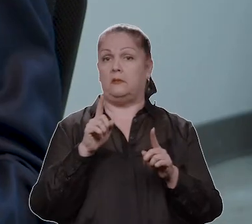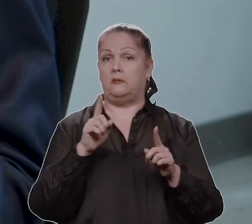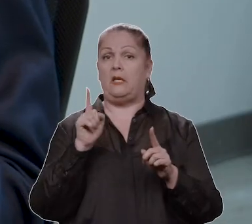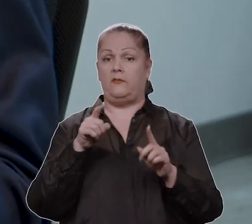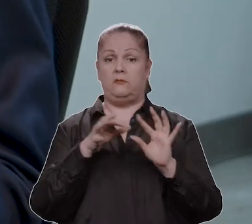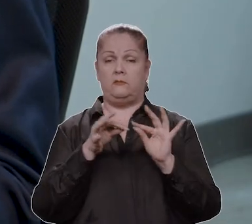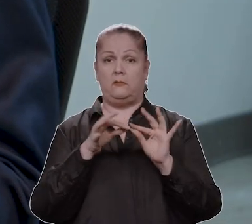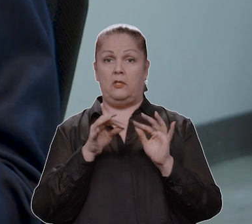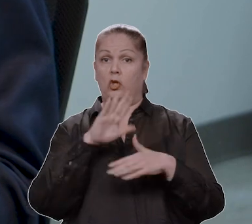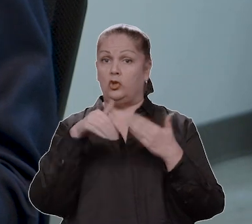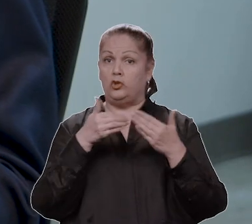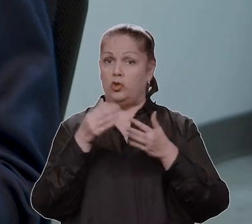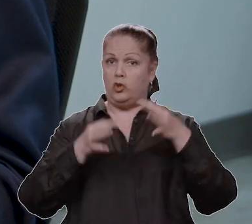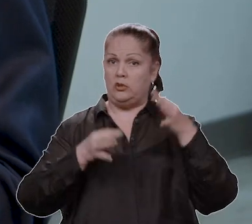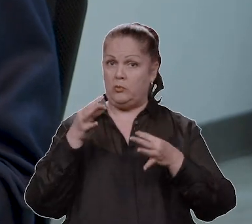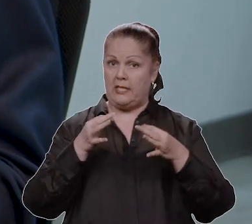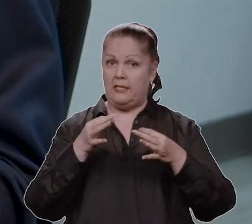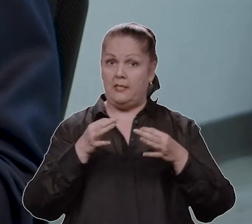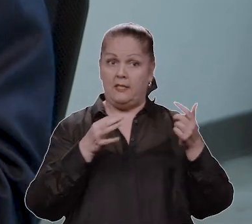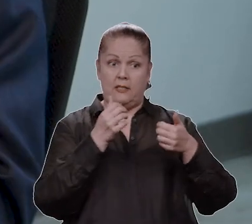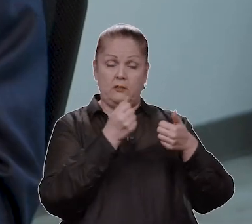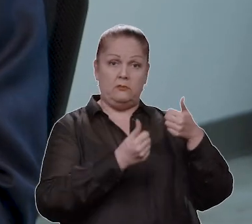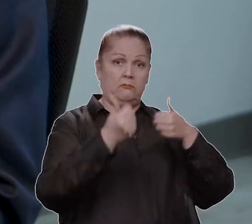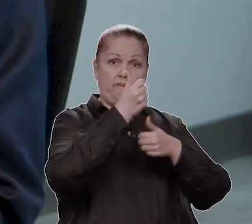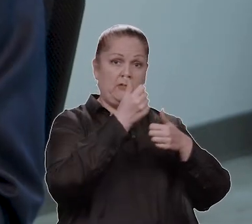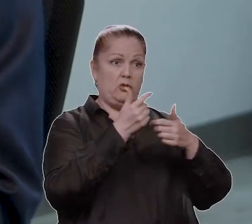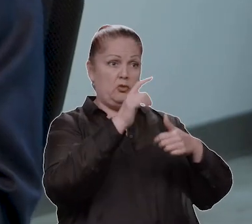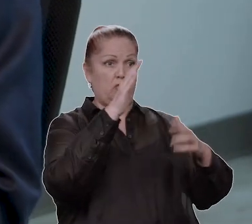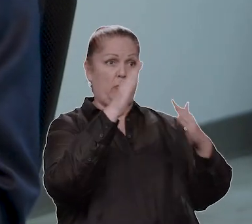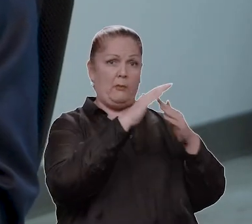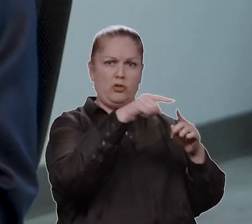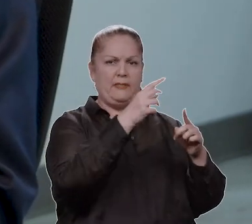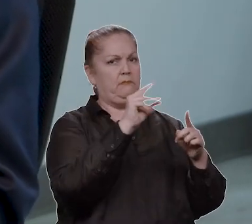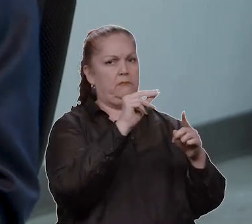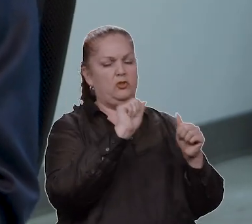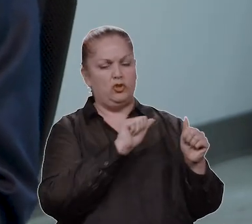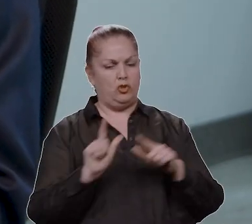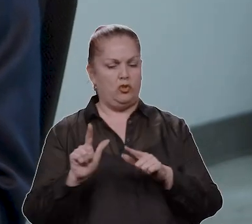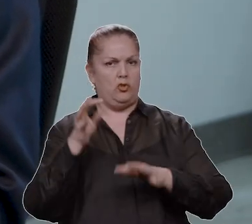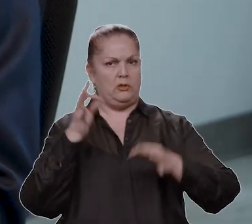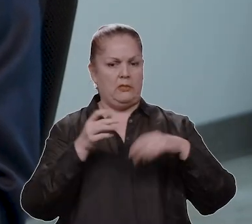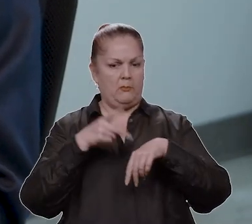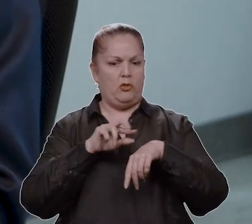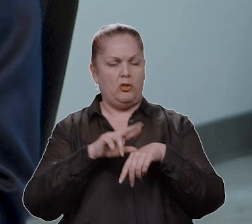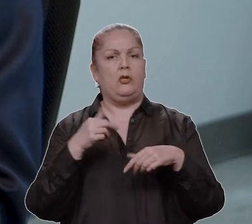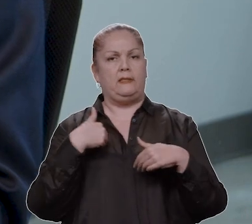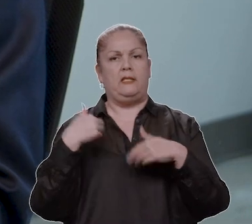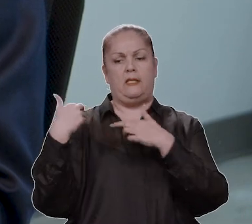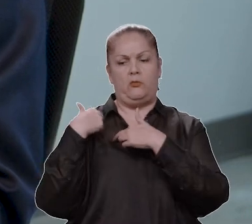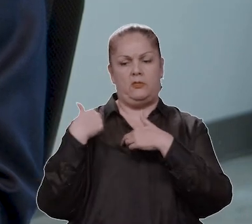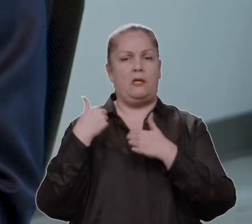primero quiero decir que todos los tribunales, y no tan solo el Tribunal Supremo, tienen una función de atender